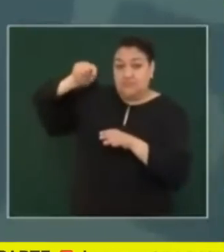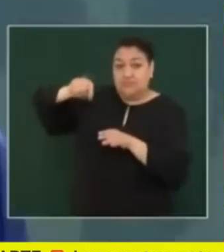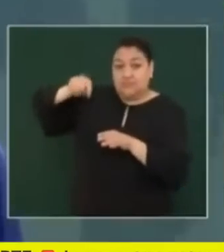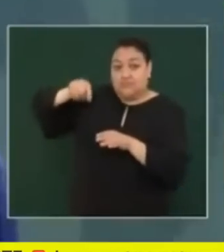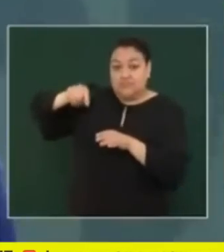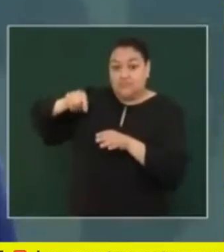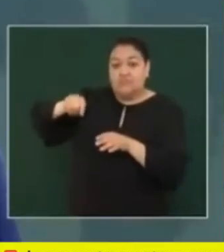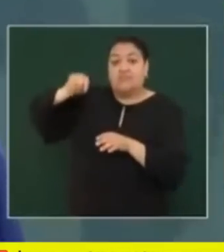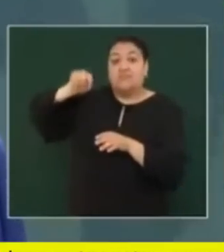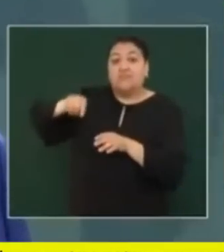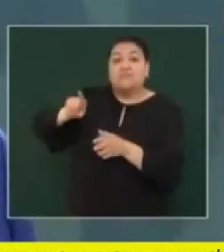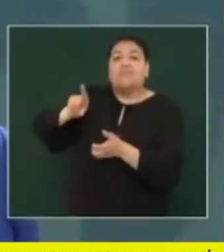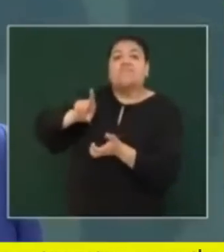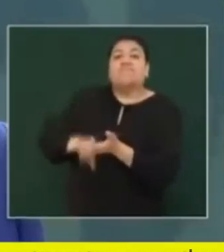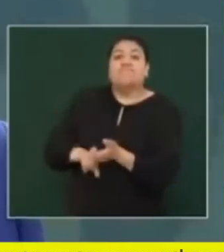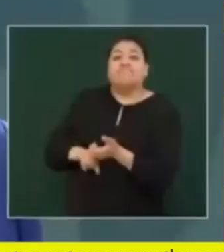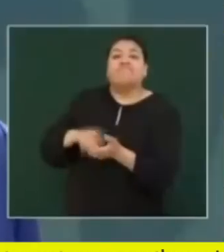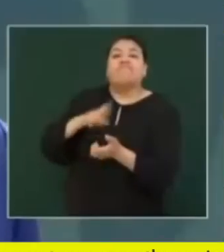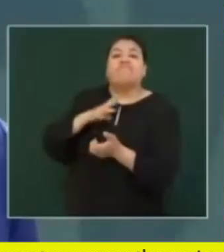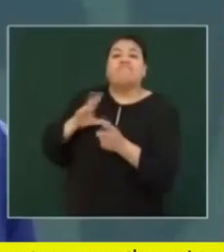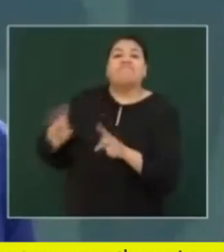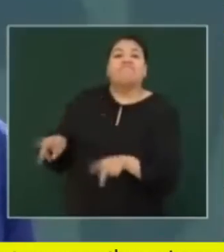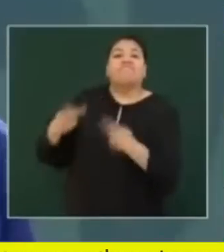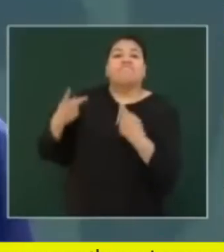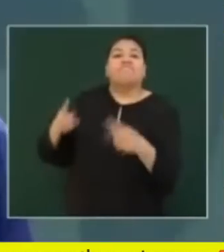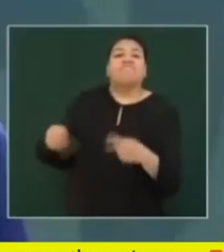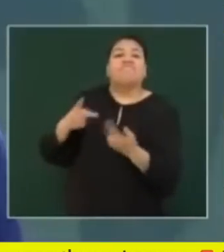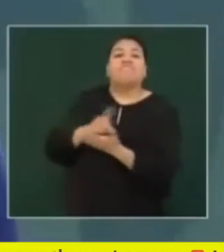llevan fentanilo